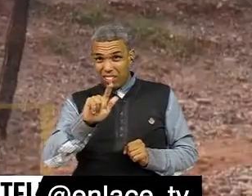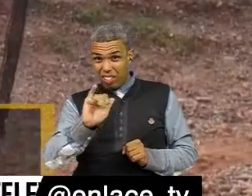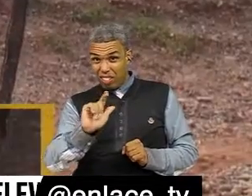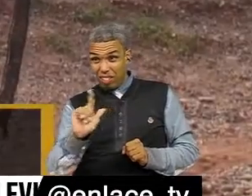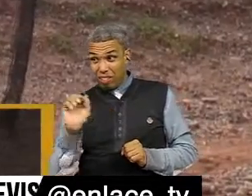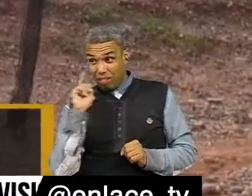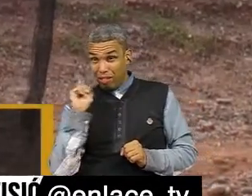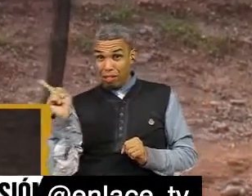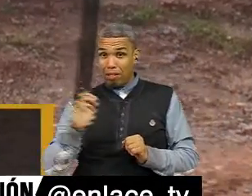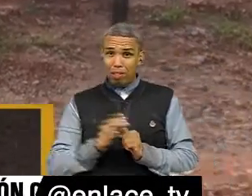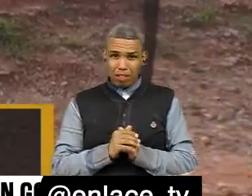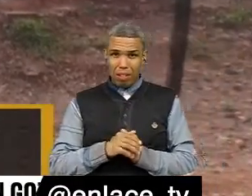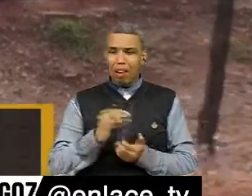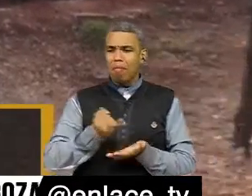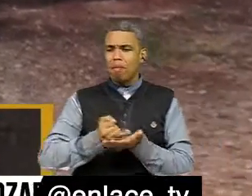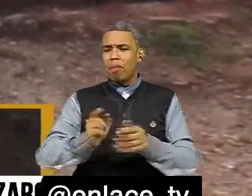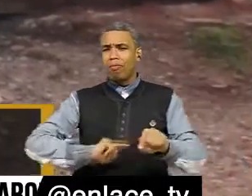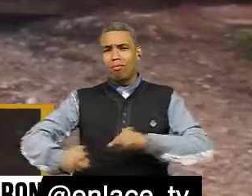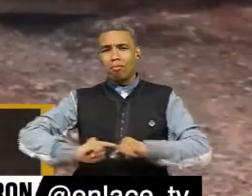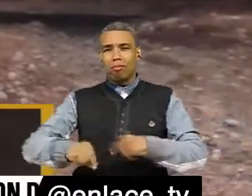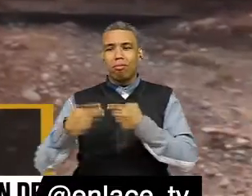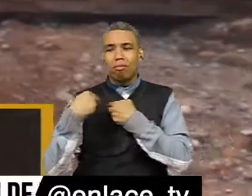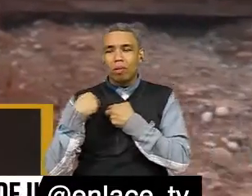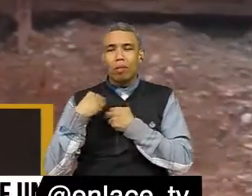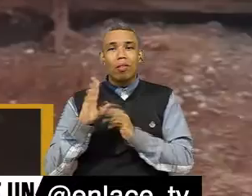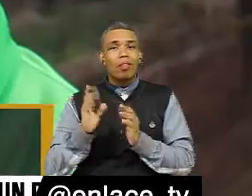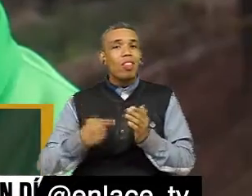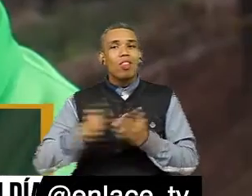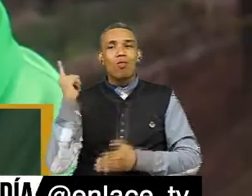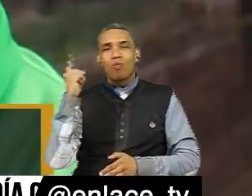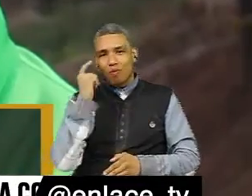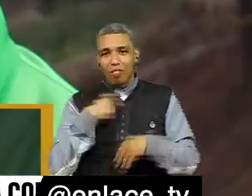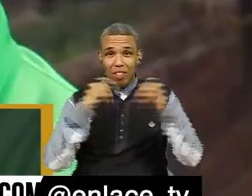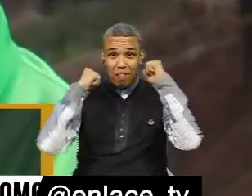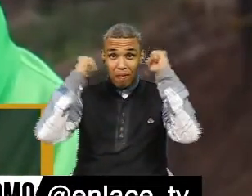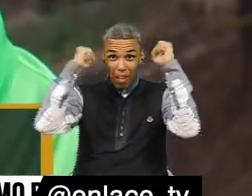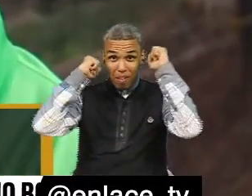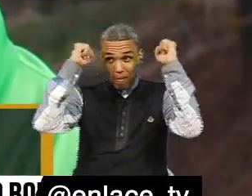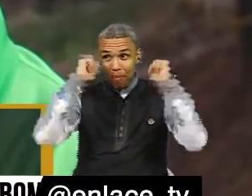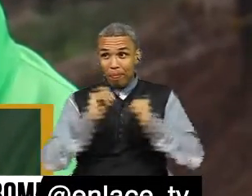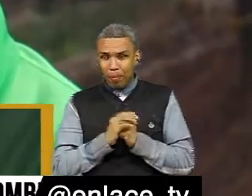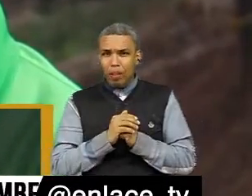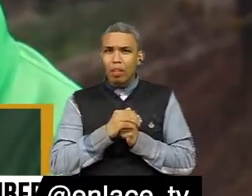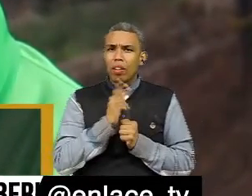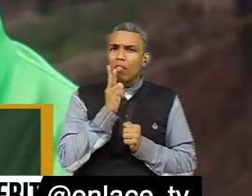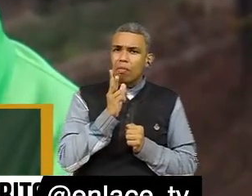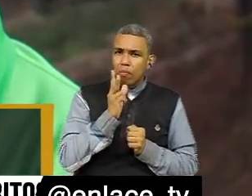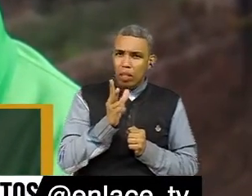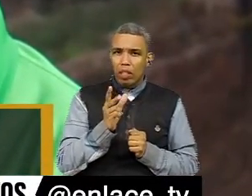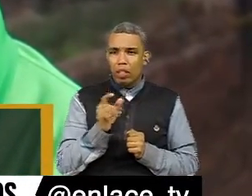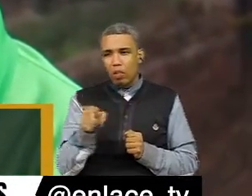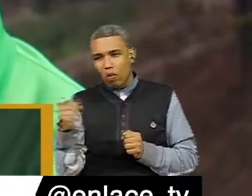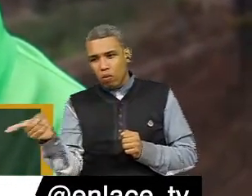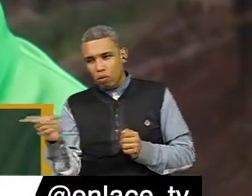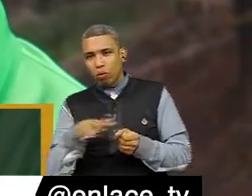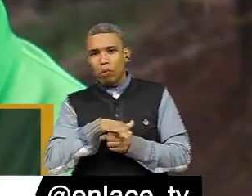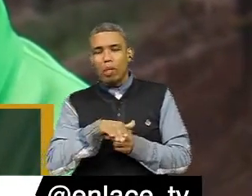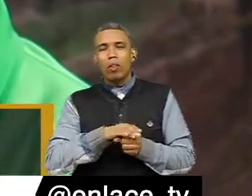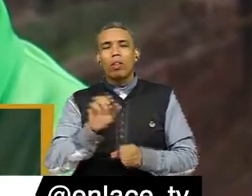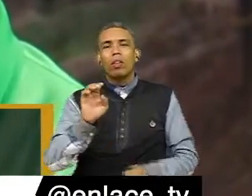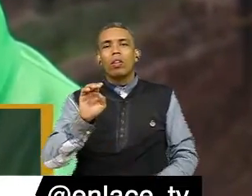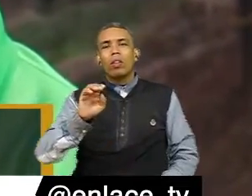bloqueo de la vía férrea para presionar el reinicio de las obras del Bus Culver. Bloquea la vía tanto en Belén como en Jerusalén por esta problemática